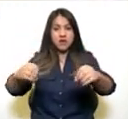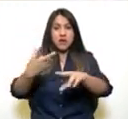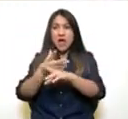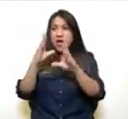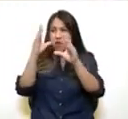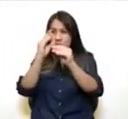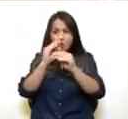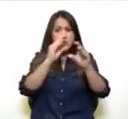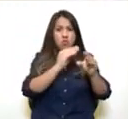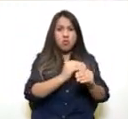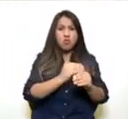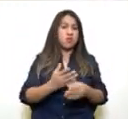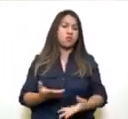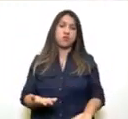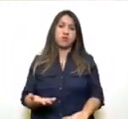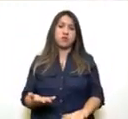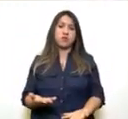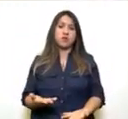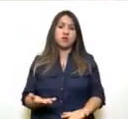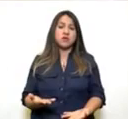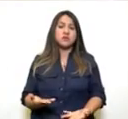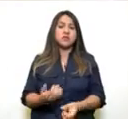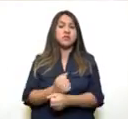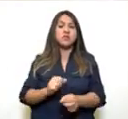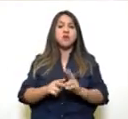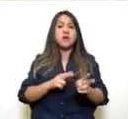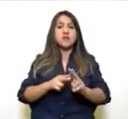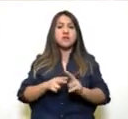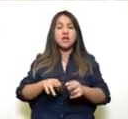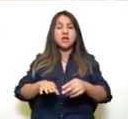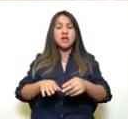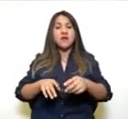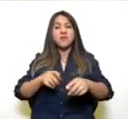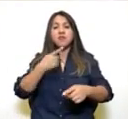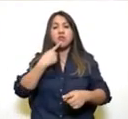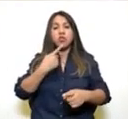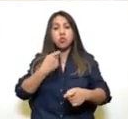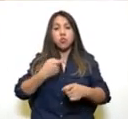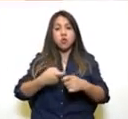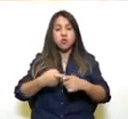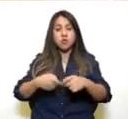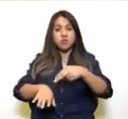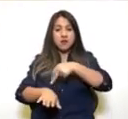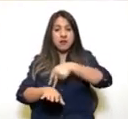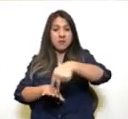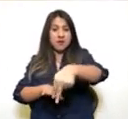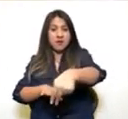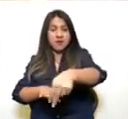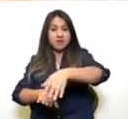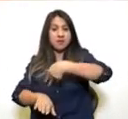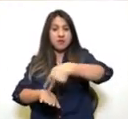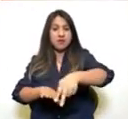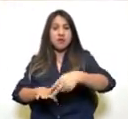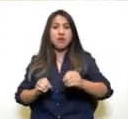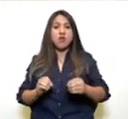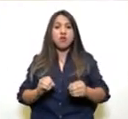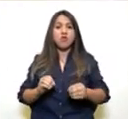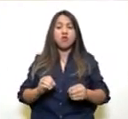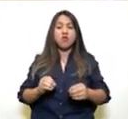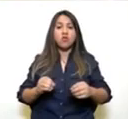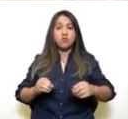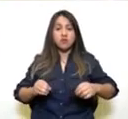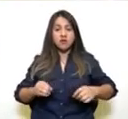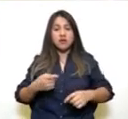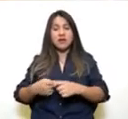si no somos capaces de hacer veredas si no somos capaces de sacar el asfalto y tener